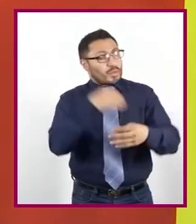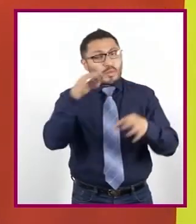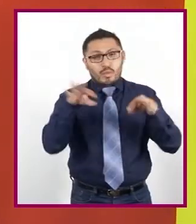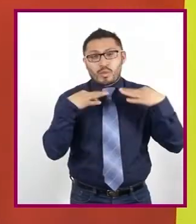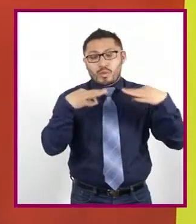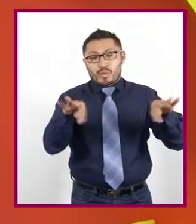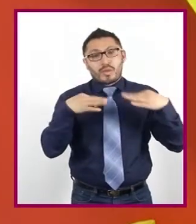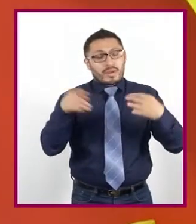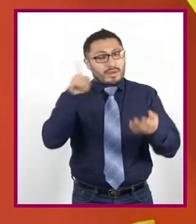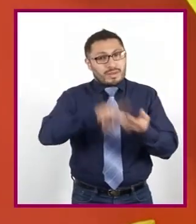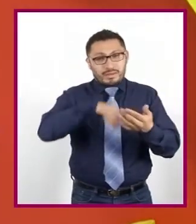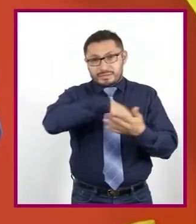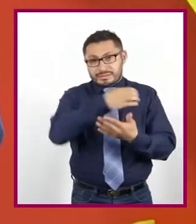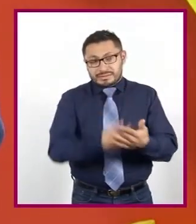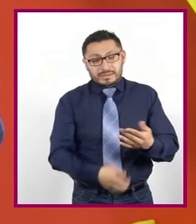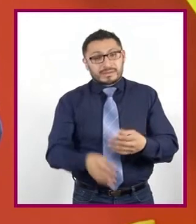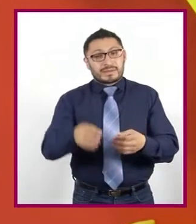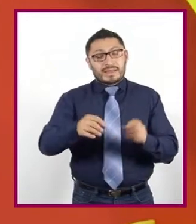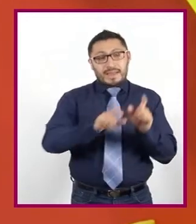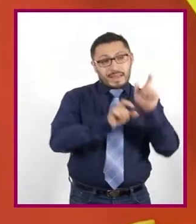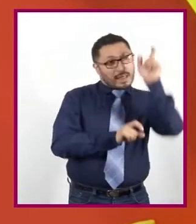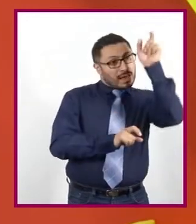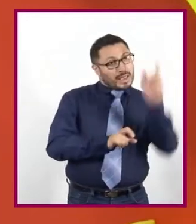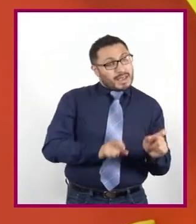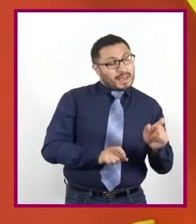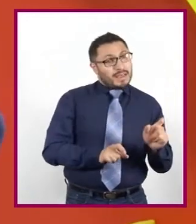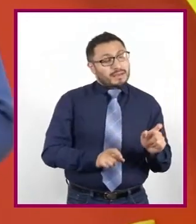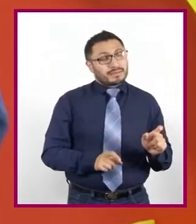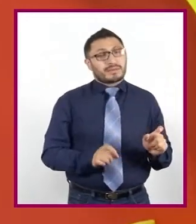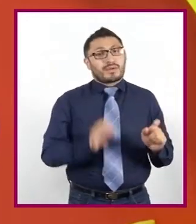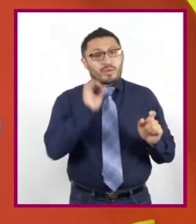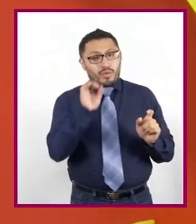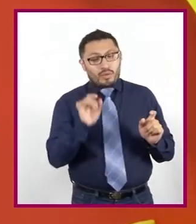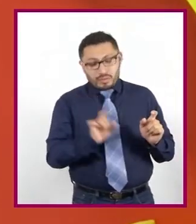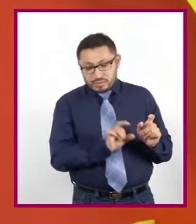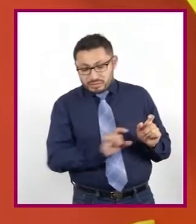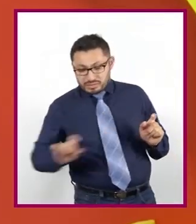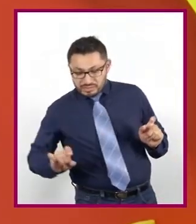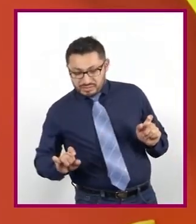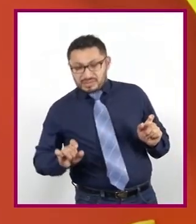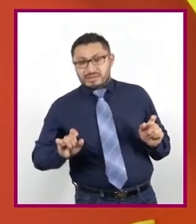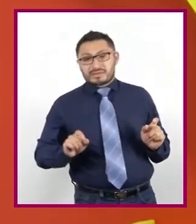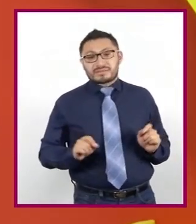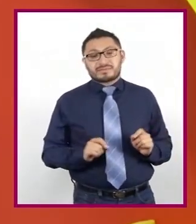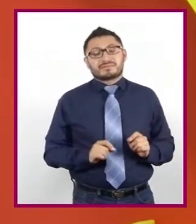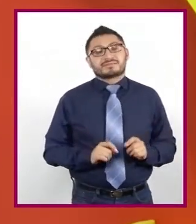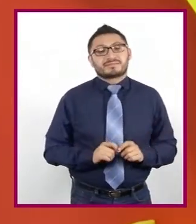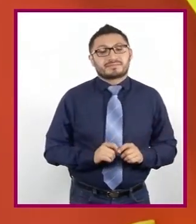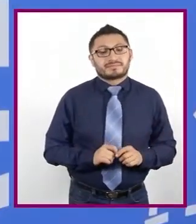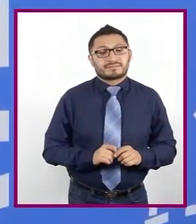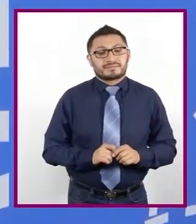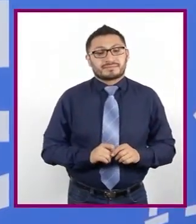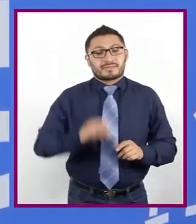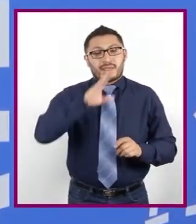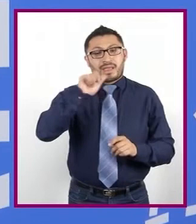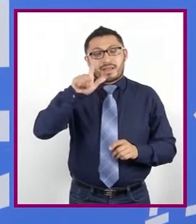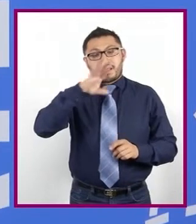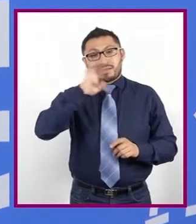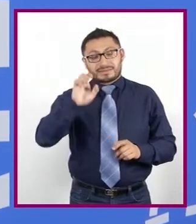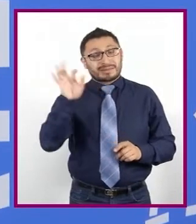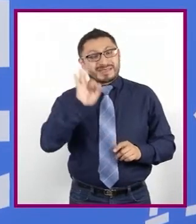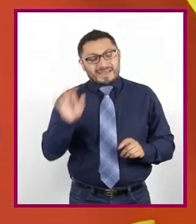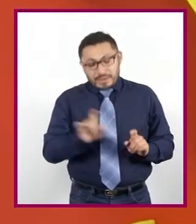un contrato, ya sea al margen, en uno de los lados, o al calce, en la parte de abajo, si es que se